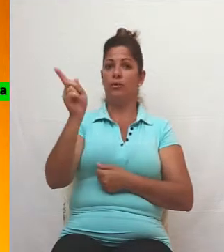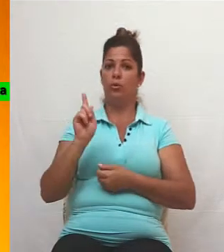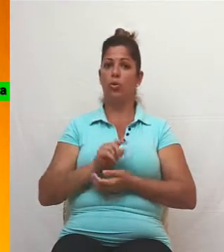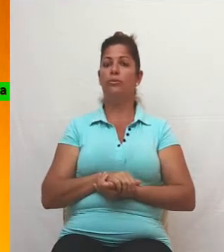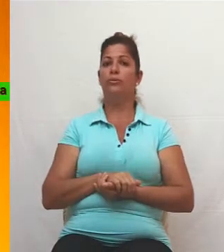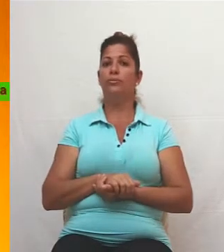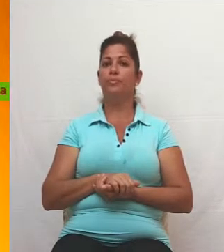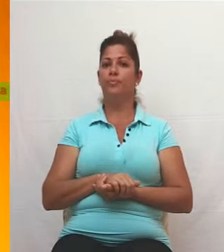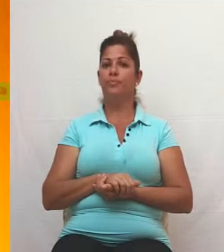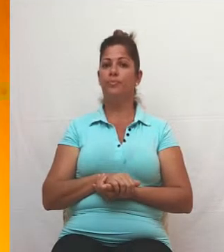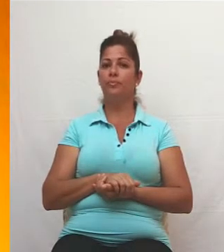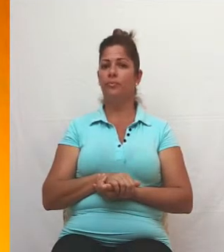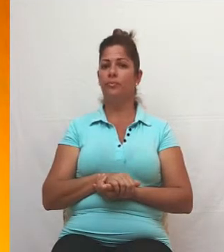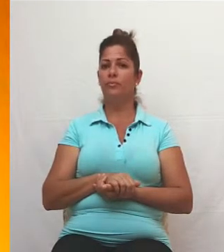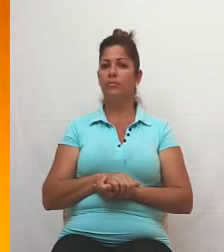todos